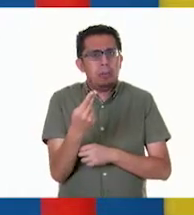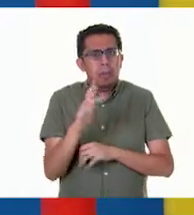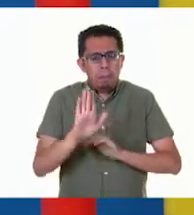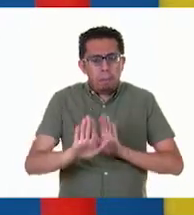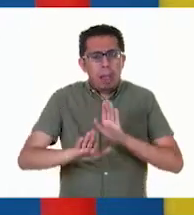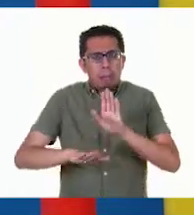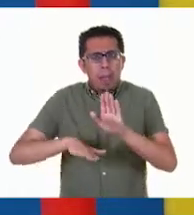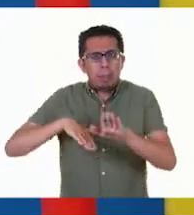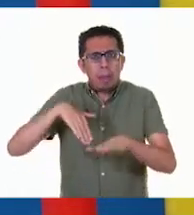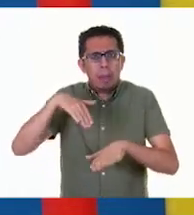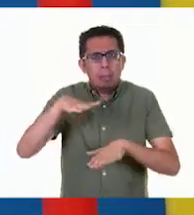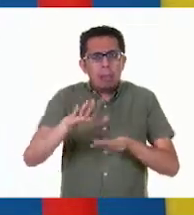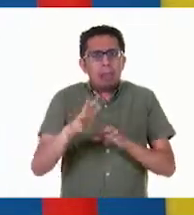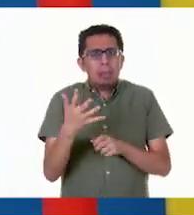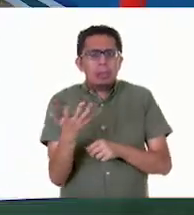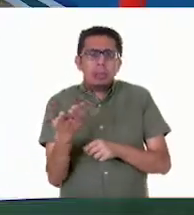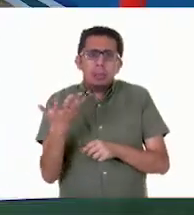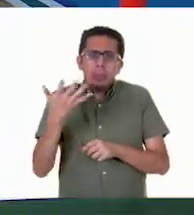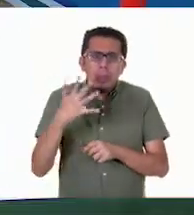que esto será